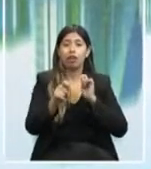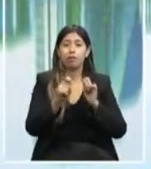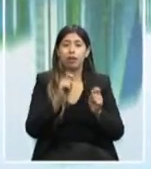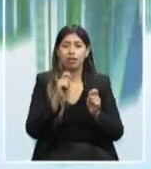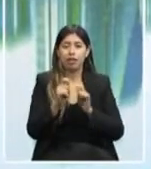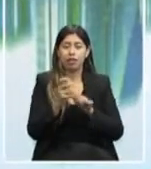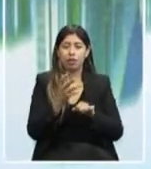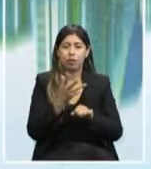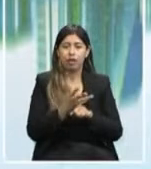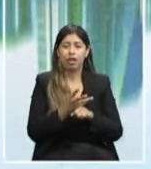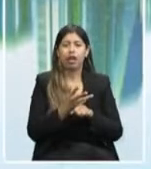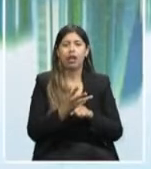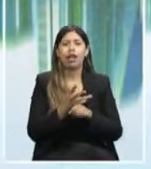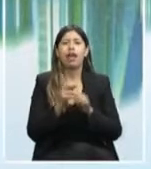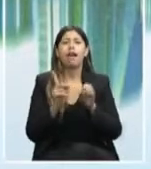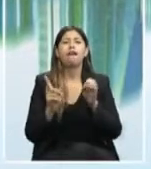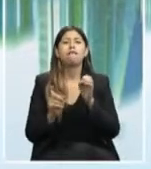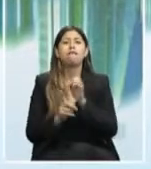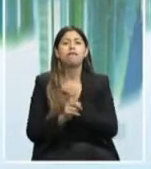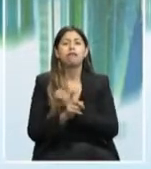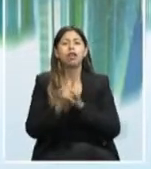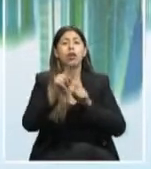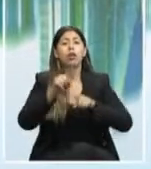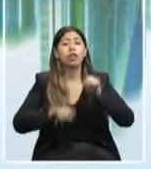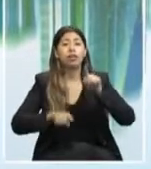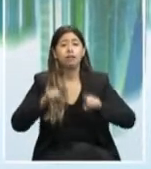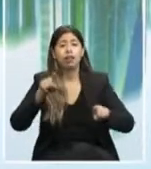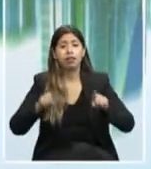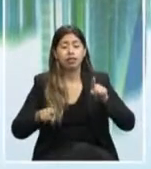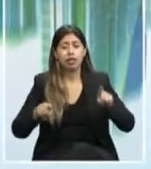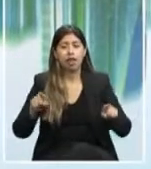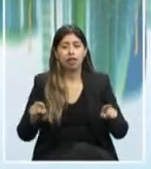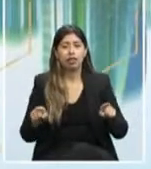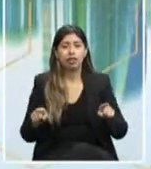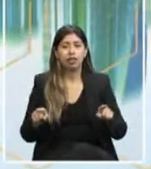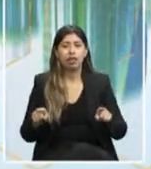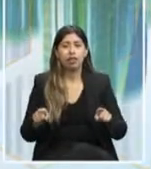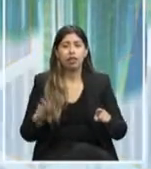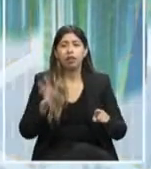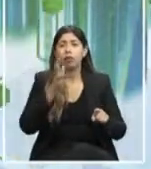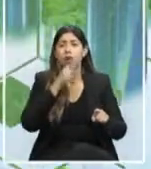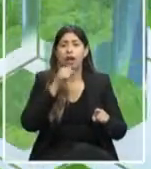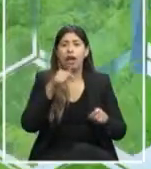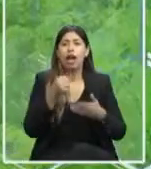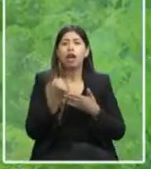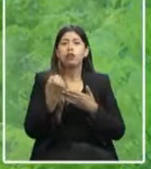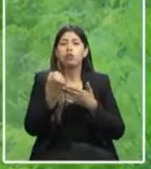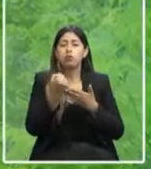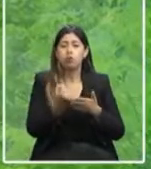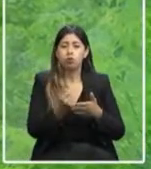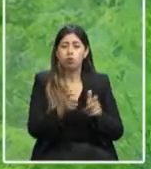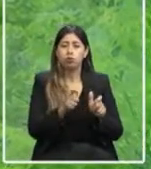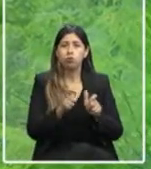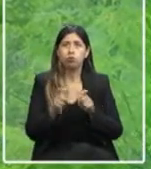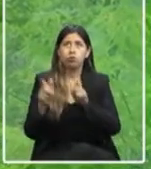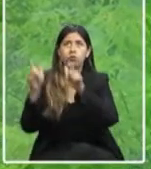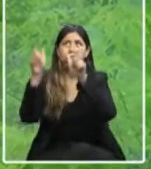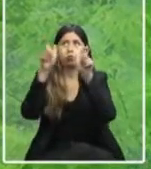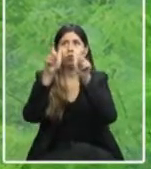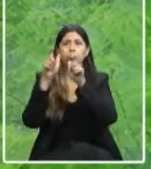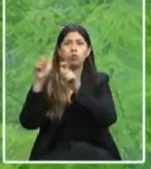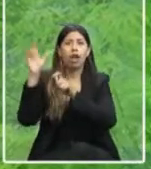peligro. La biodiversidad, si no está ahí para ayudar a regular el clima,